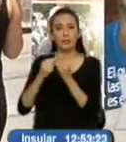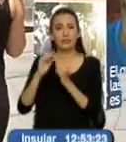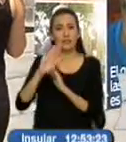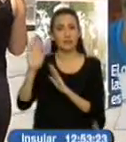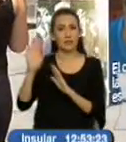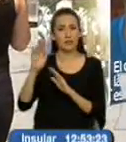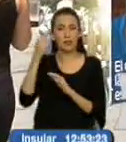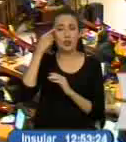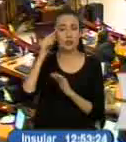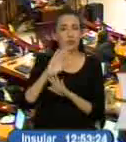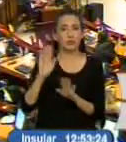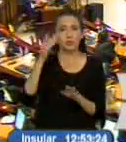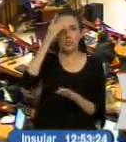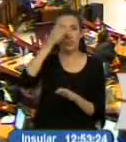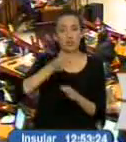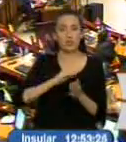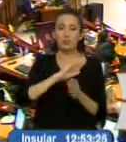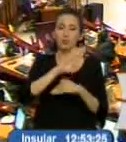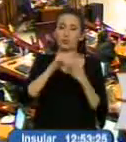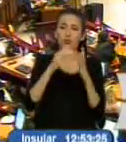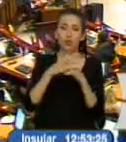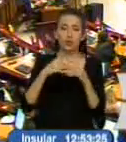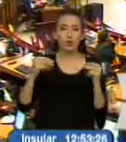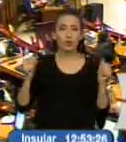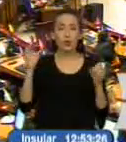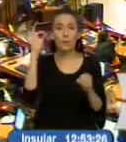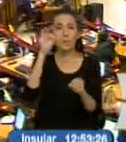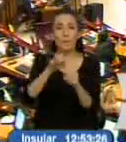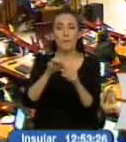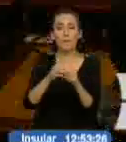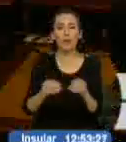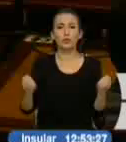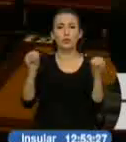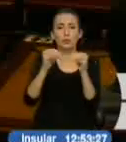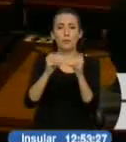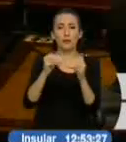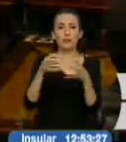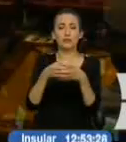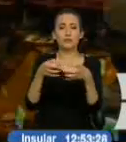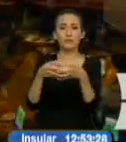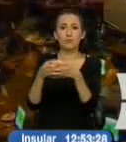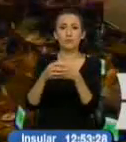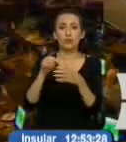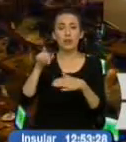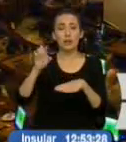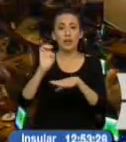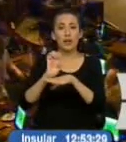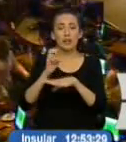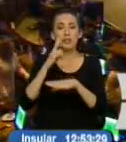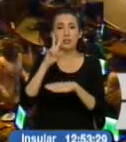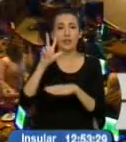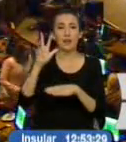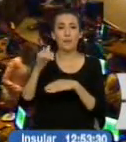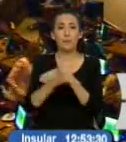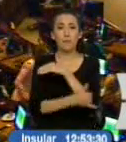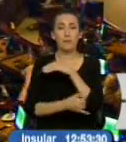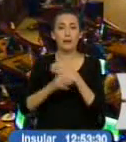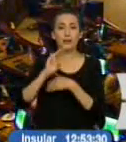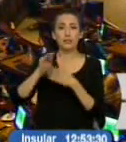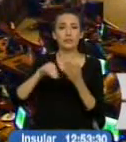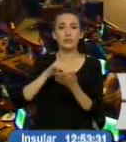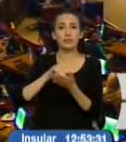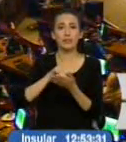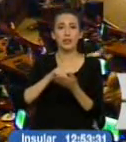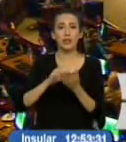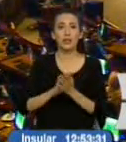un compromiso adquirido. Todo se resolverá con los votos del bloque de mayoría, y es en país donde este asambleísta manabita se resiste a apoyar al